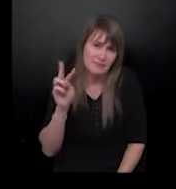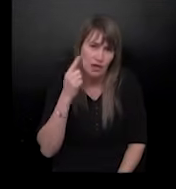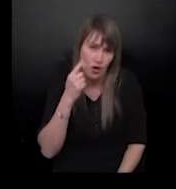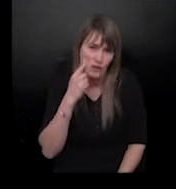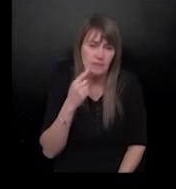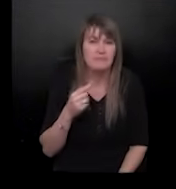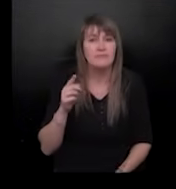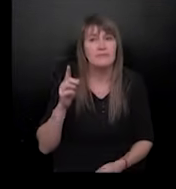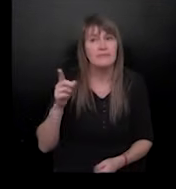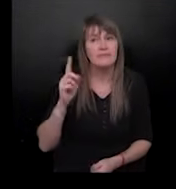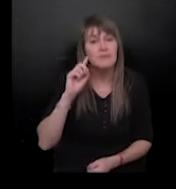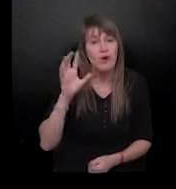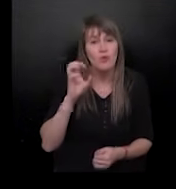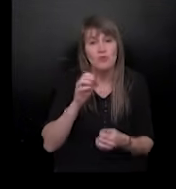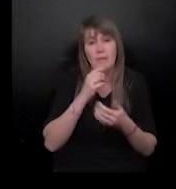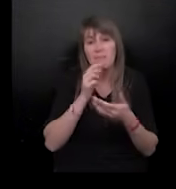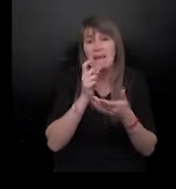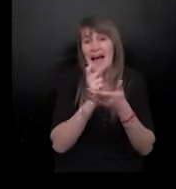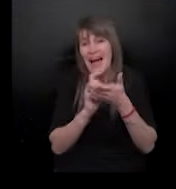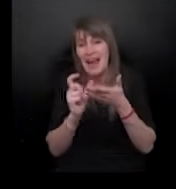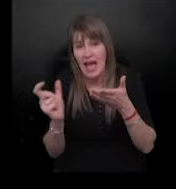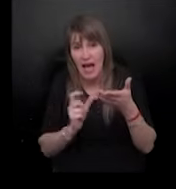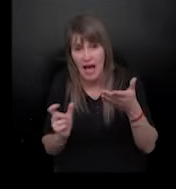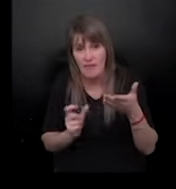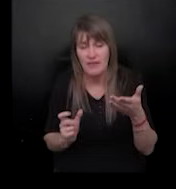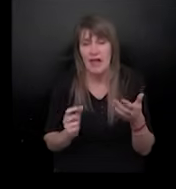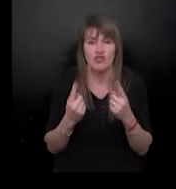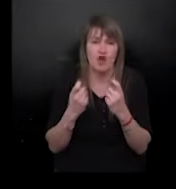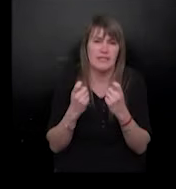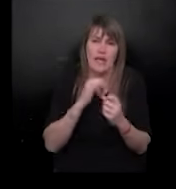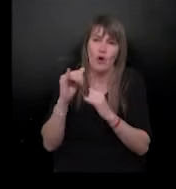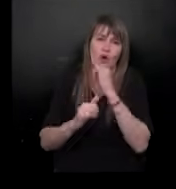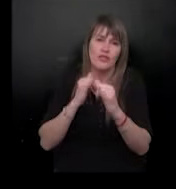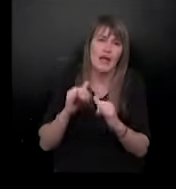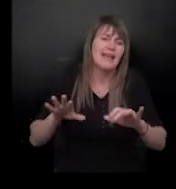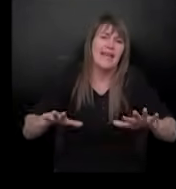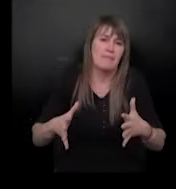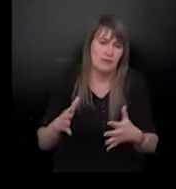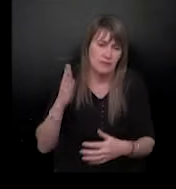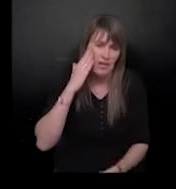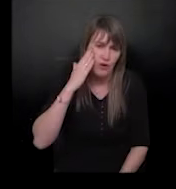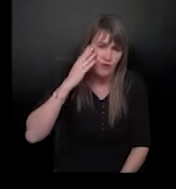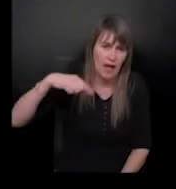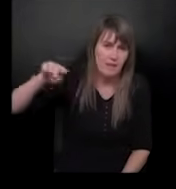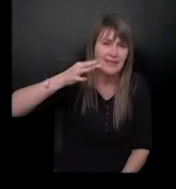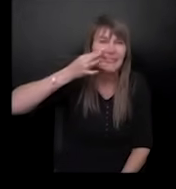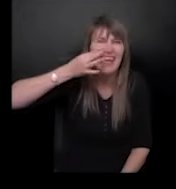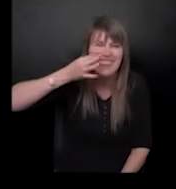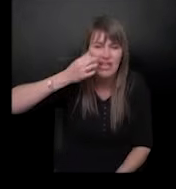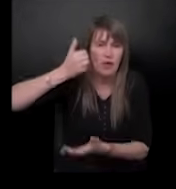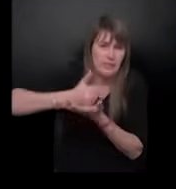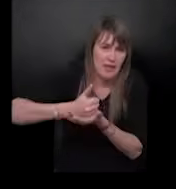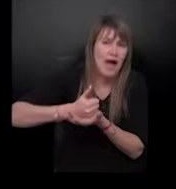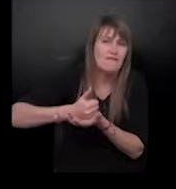Muchos de los que escuchen estas humildes palabras no necesitan que nadie les cuente lo que pasó. Son testigos vívidos de